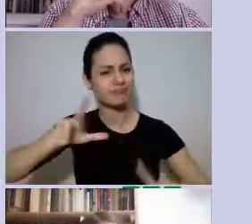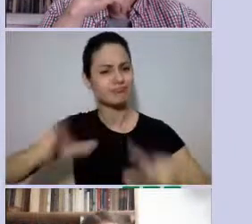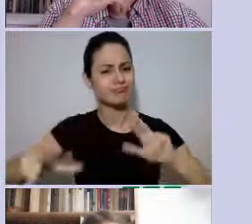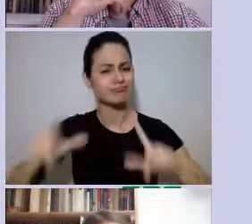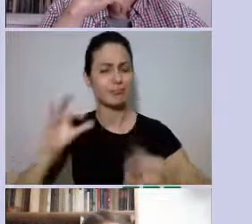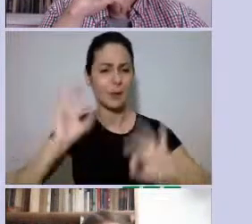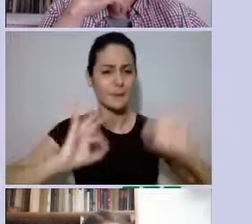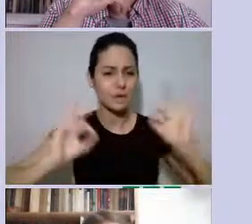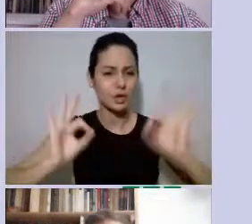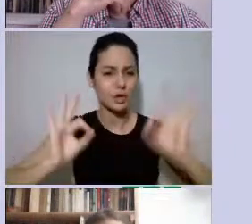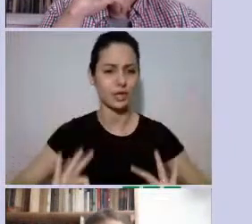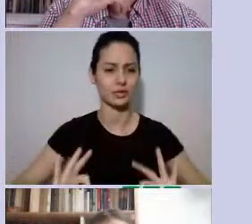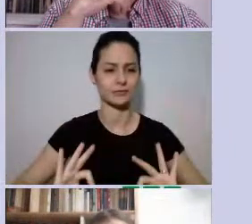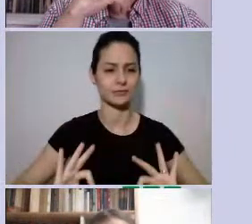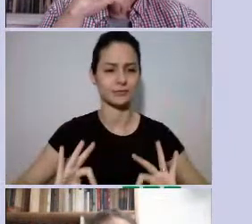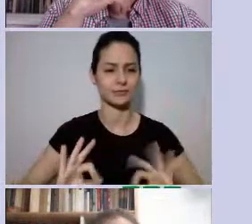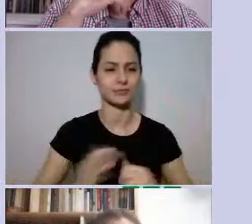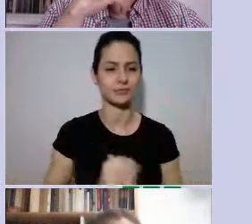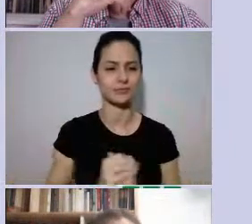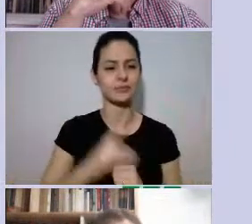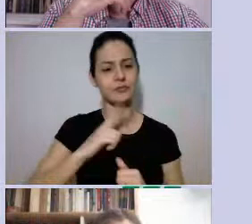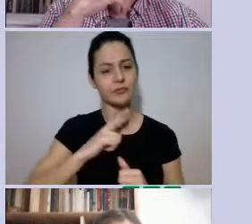apoyen su producción y sus acciones,